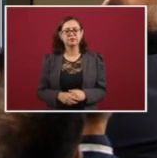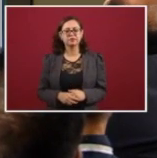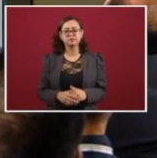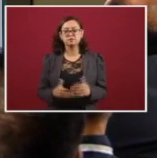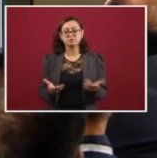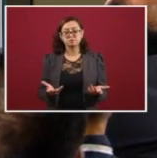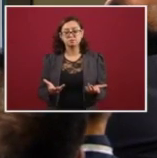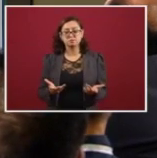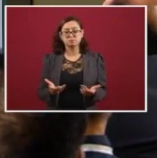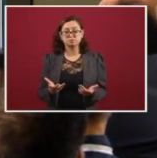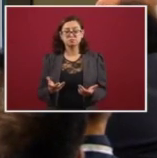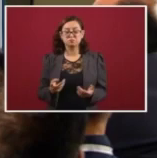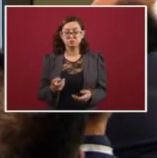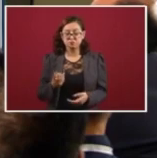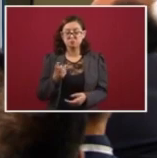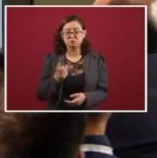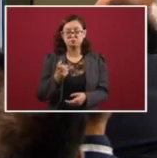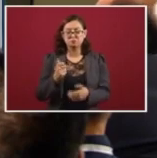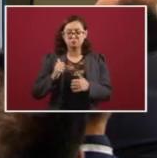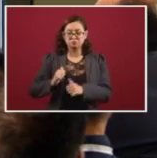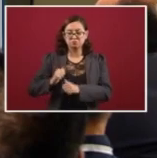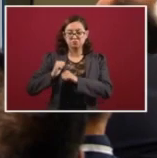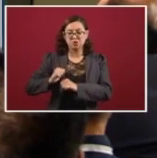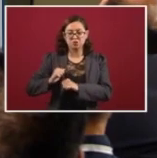se ejerce el poder.